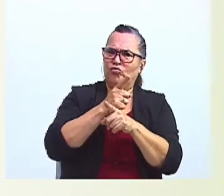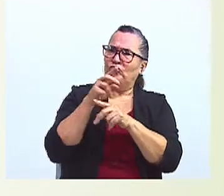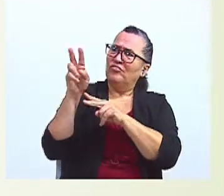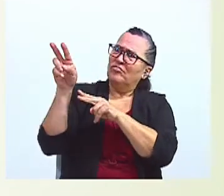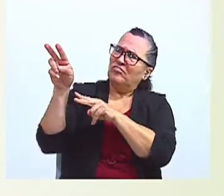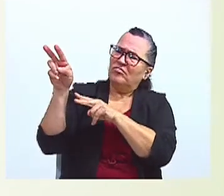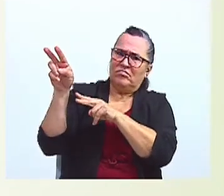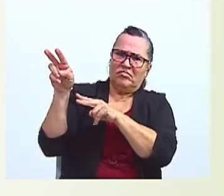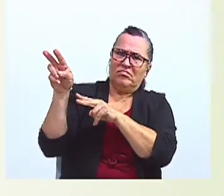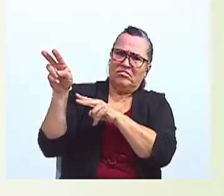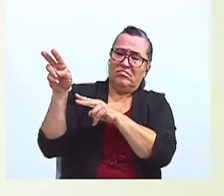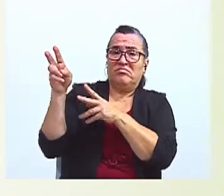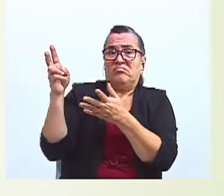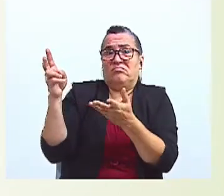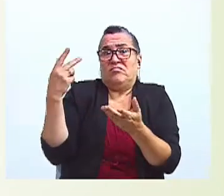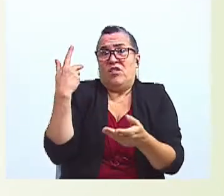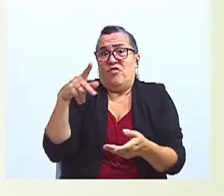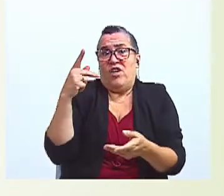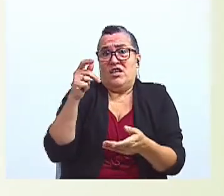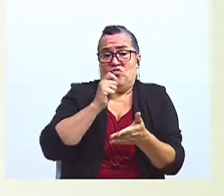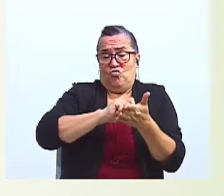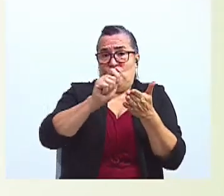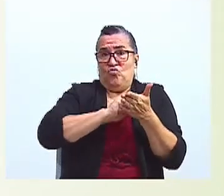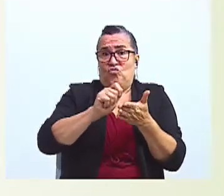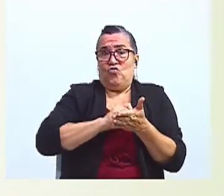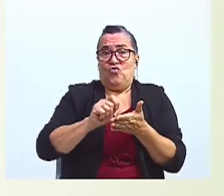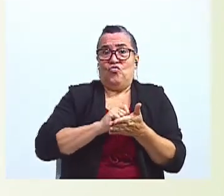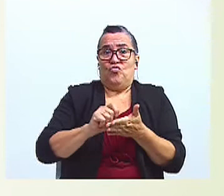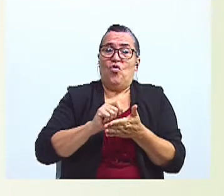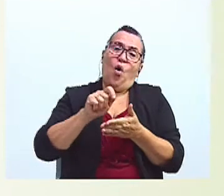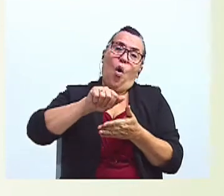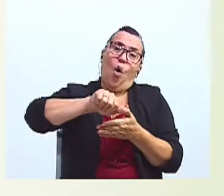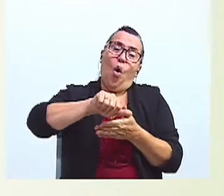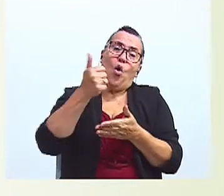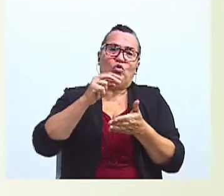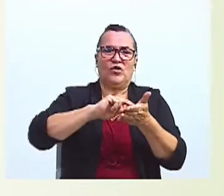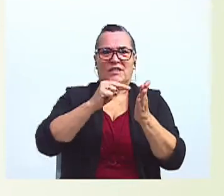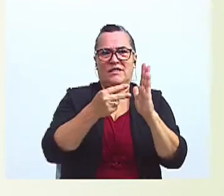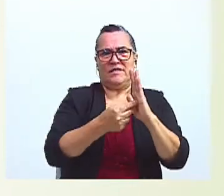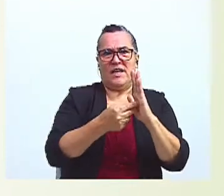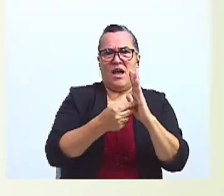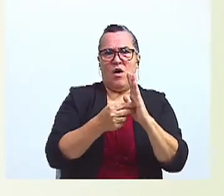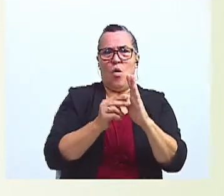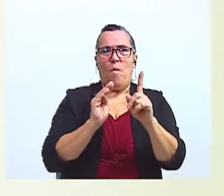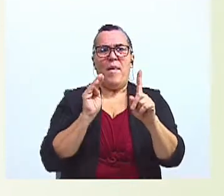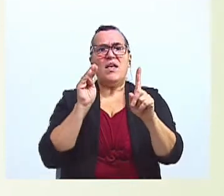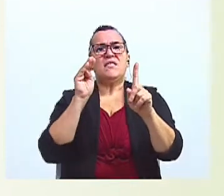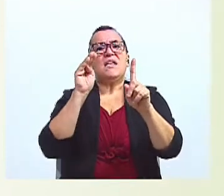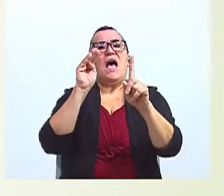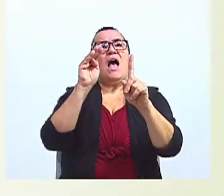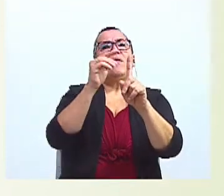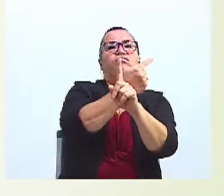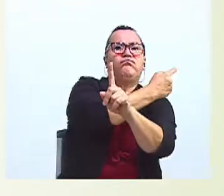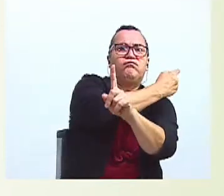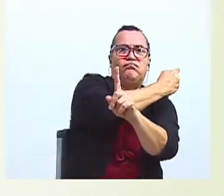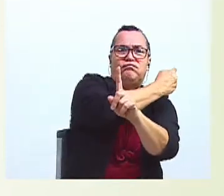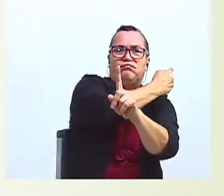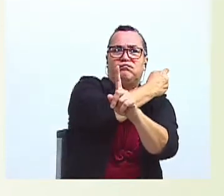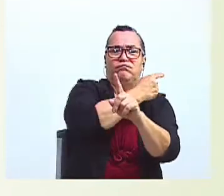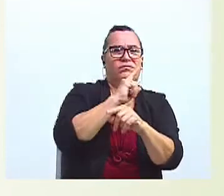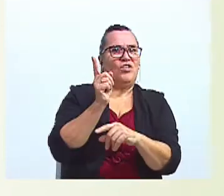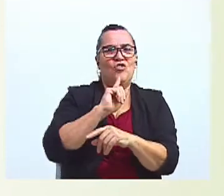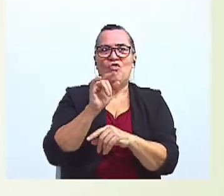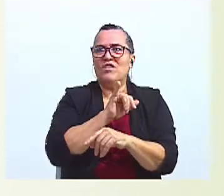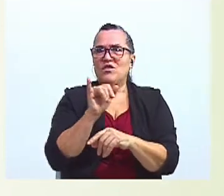Corremos el riesgo de que nuestro escrito tenga otro significado, que no es el que nosotros queríamos dar